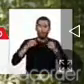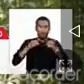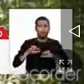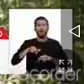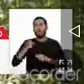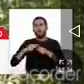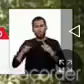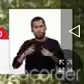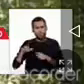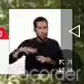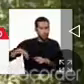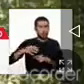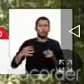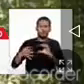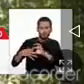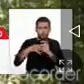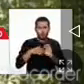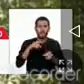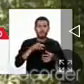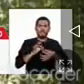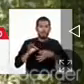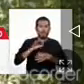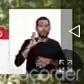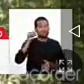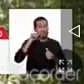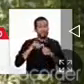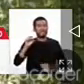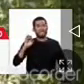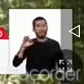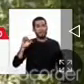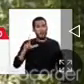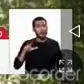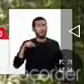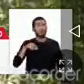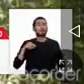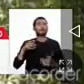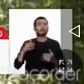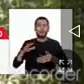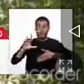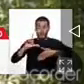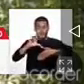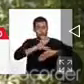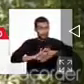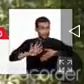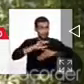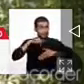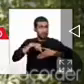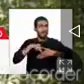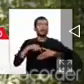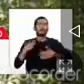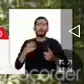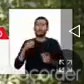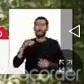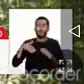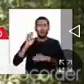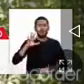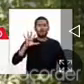otros mecanismos de integración regional. Por ejemplo, de acuerdo con la CEPAL, los países de la Alianza del Pacífico concentramos más